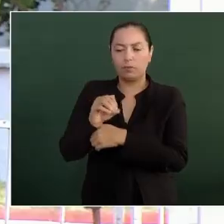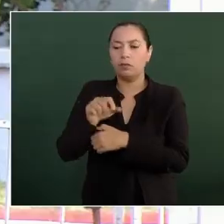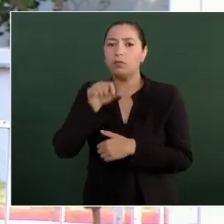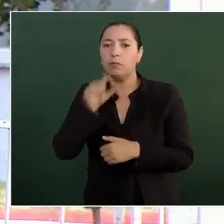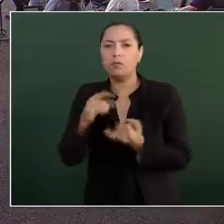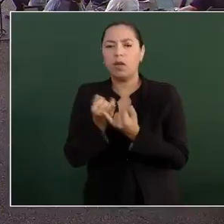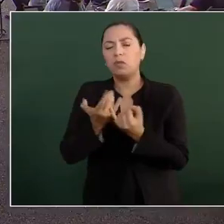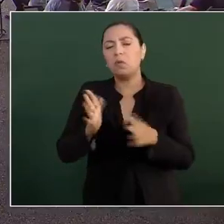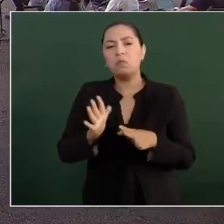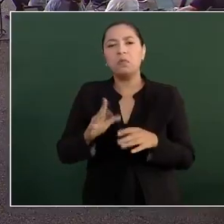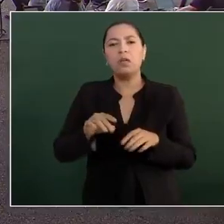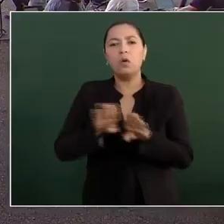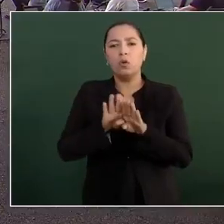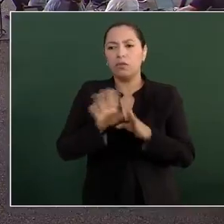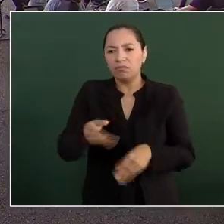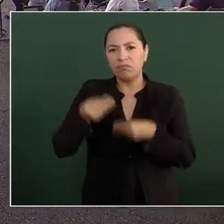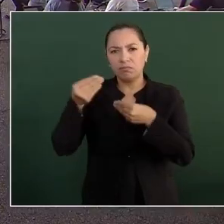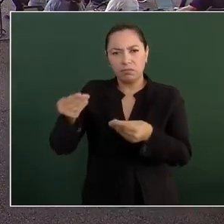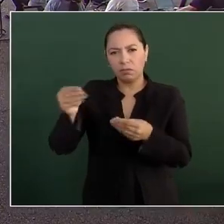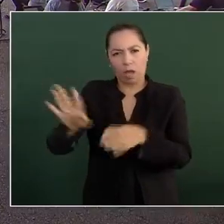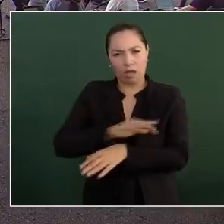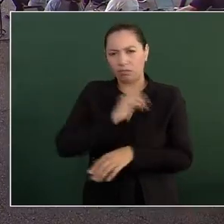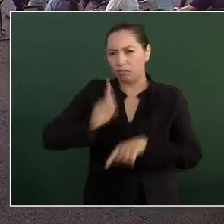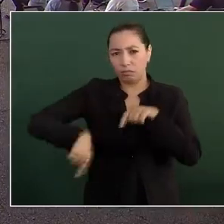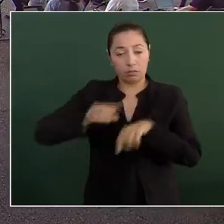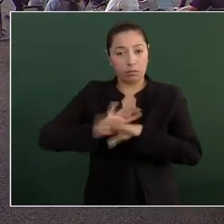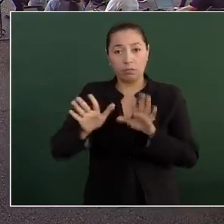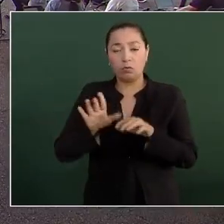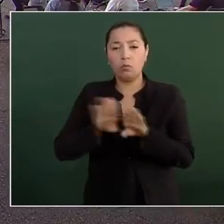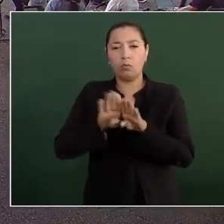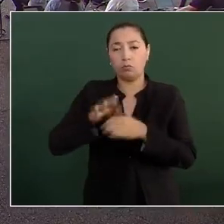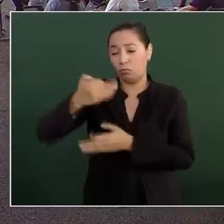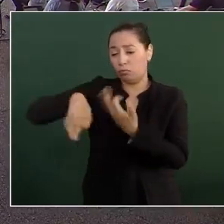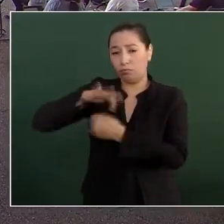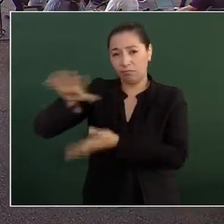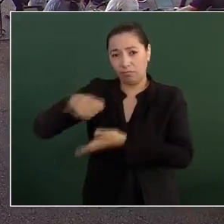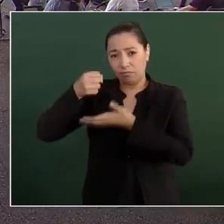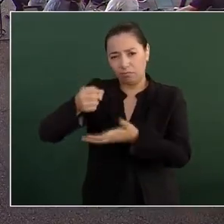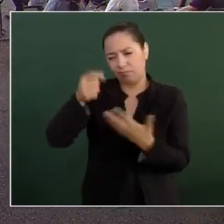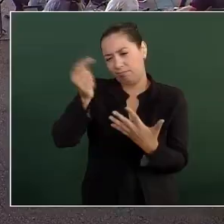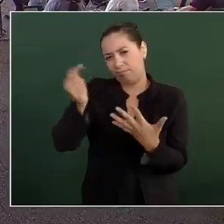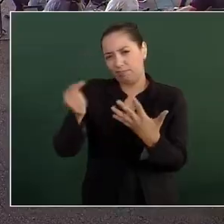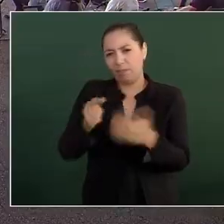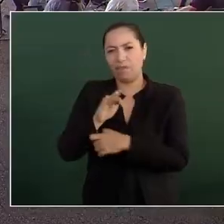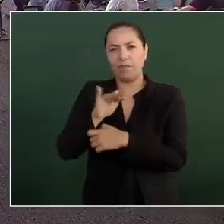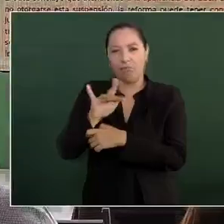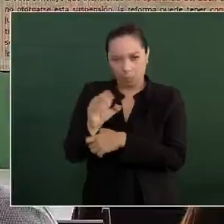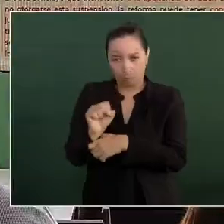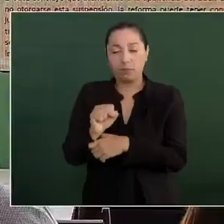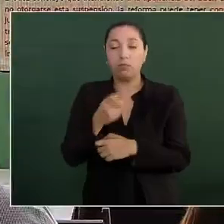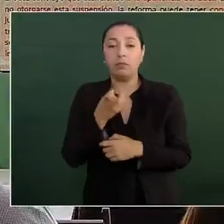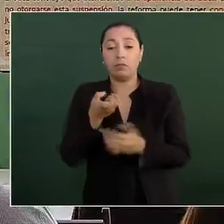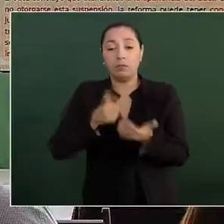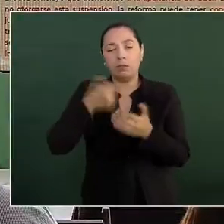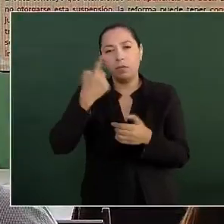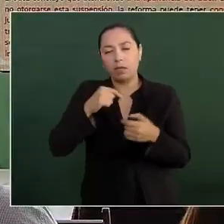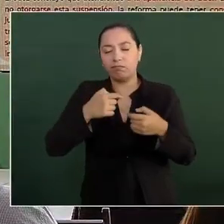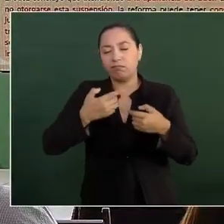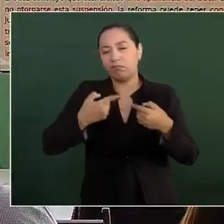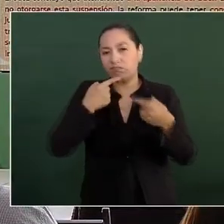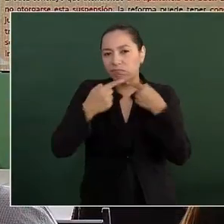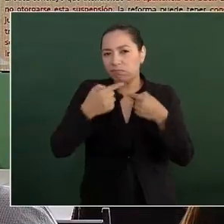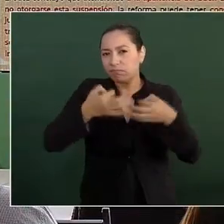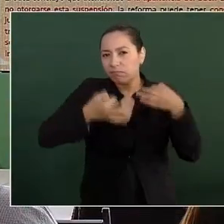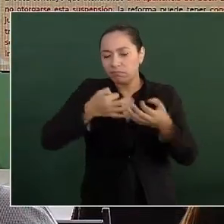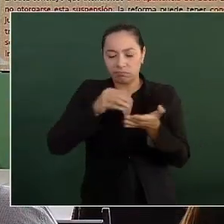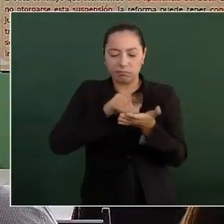suspendan de forma inmediata la entrega y o transferencia de los recursos de todos aquellos fideicomisos celebrados por el Consejo de la Judicatura